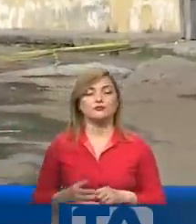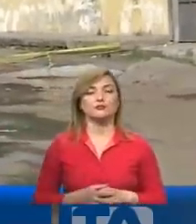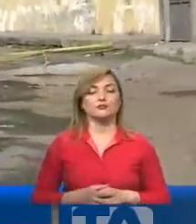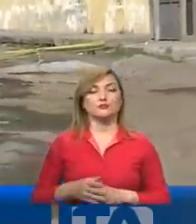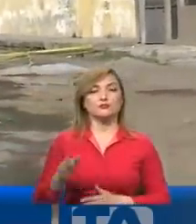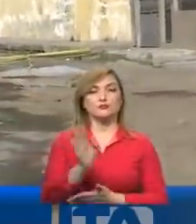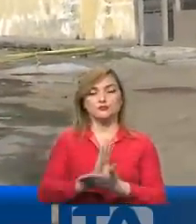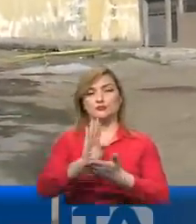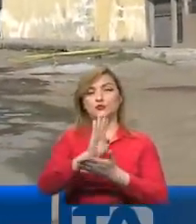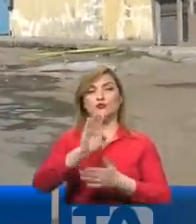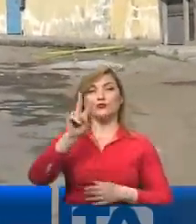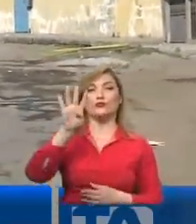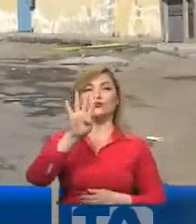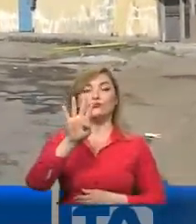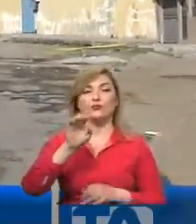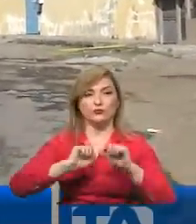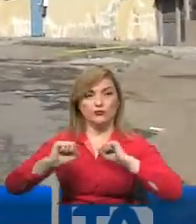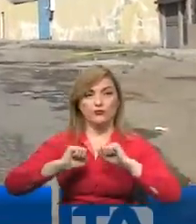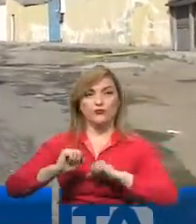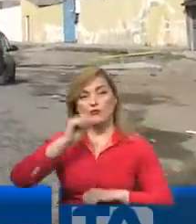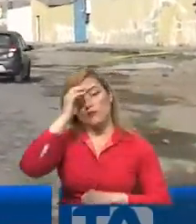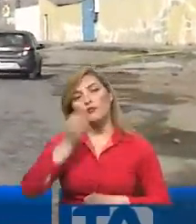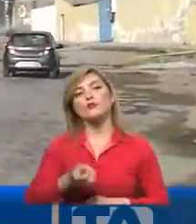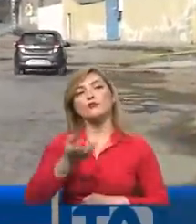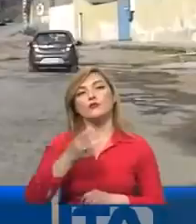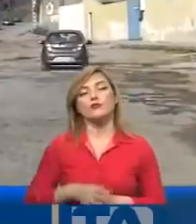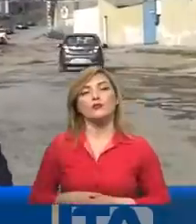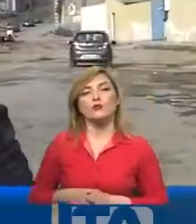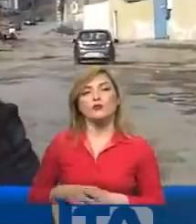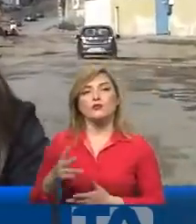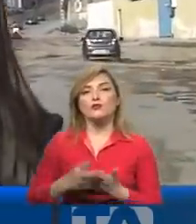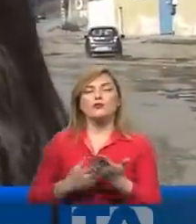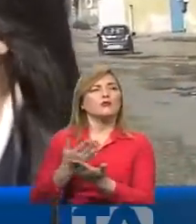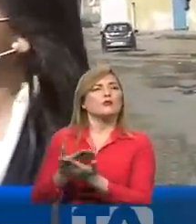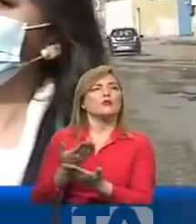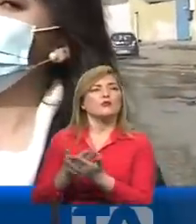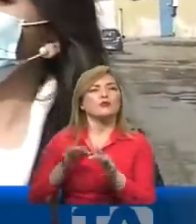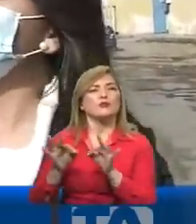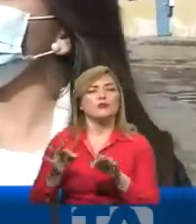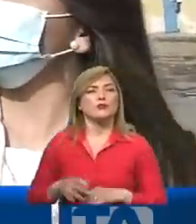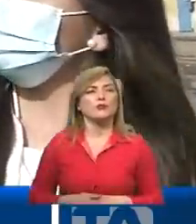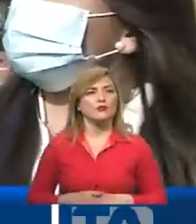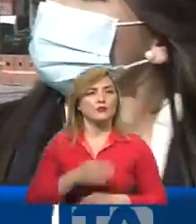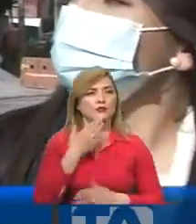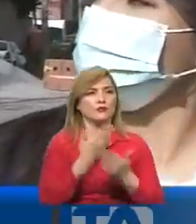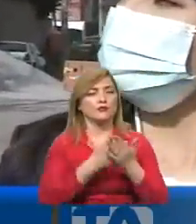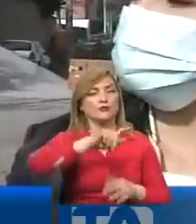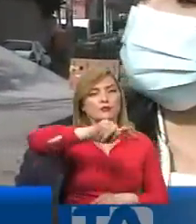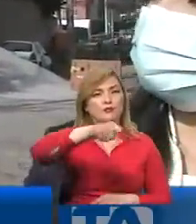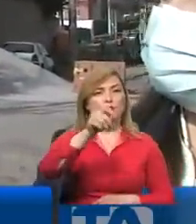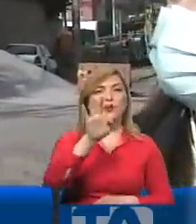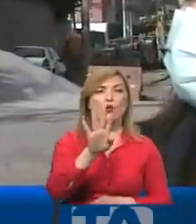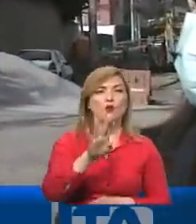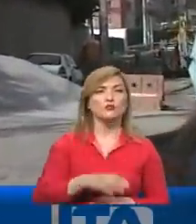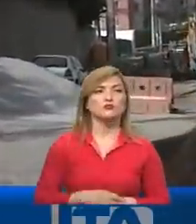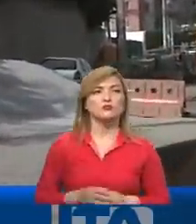es presidente del barrio 24 de mayo. Muy buenos días, vecino. Cuéntenos de qué se trata su propuesta. Muchísimas gracias a Teleamazonas por esta